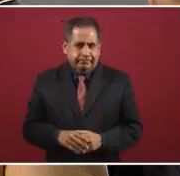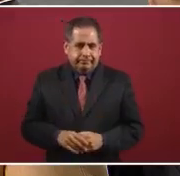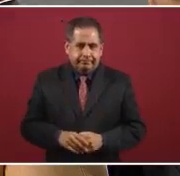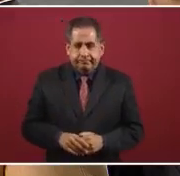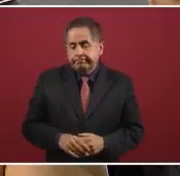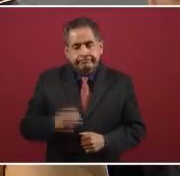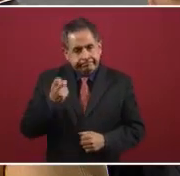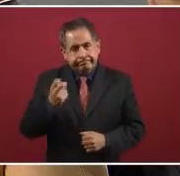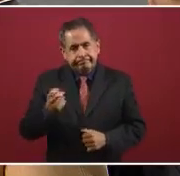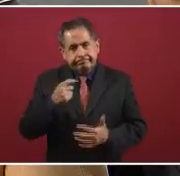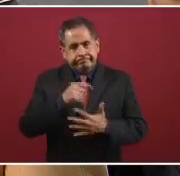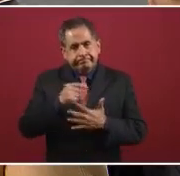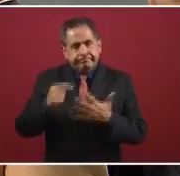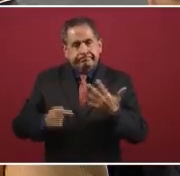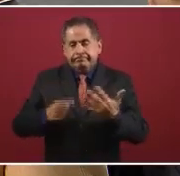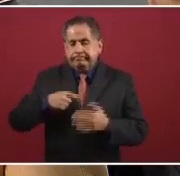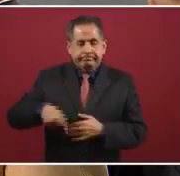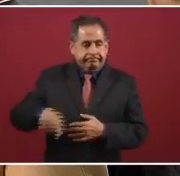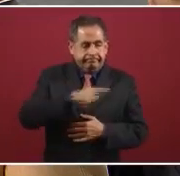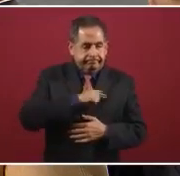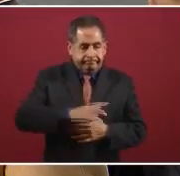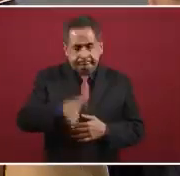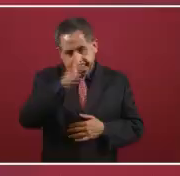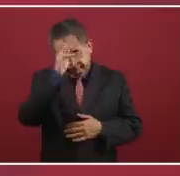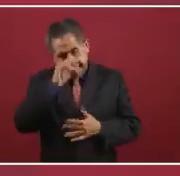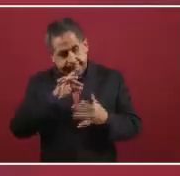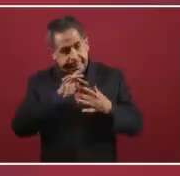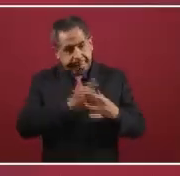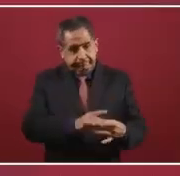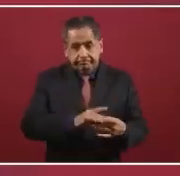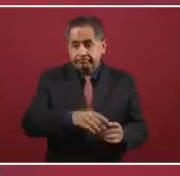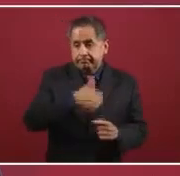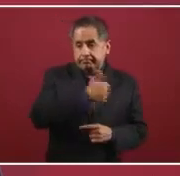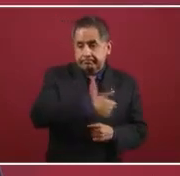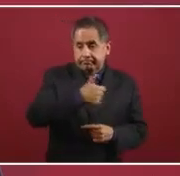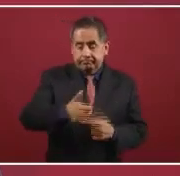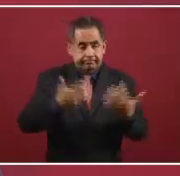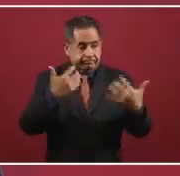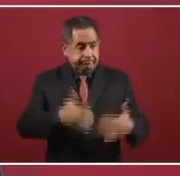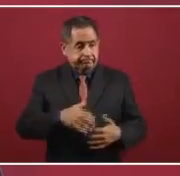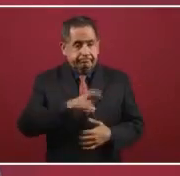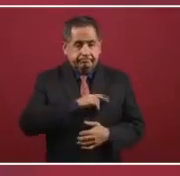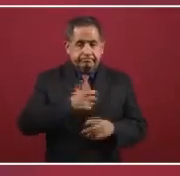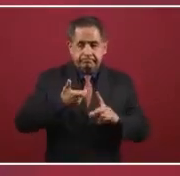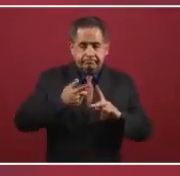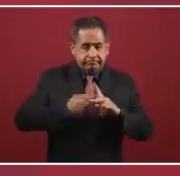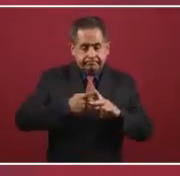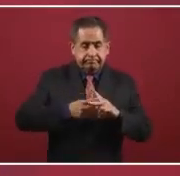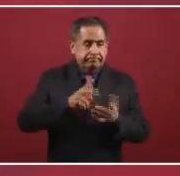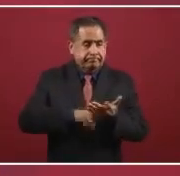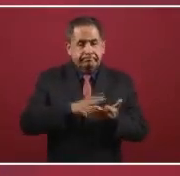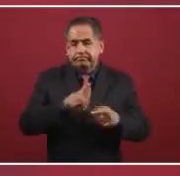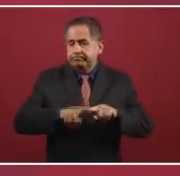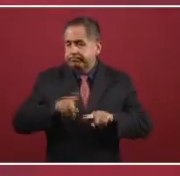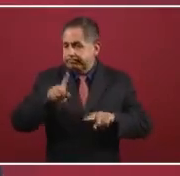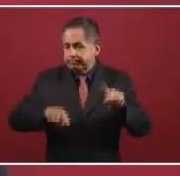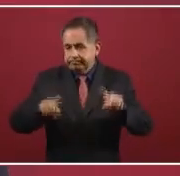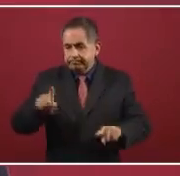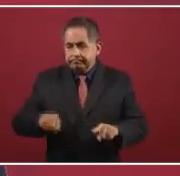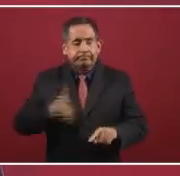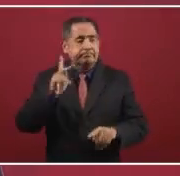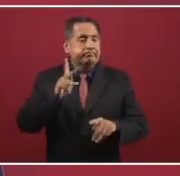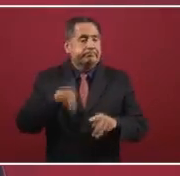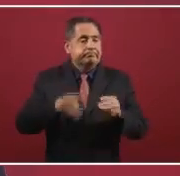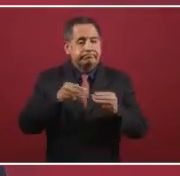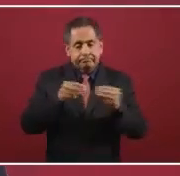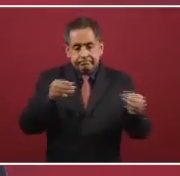general parte de los acuerdos. Cada una de las empresas tiene una tarifa específica porque tiene que ver no solamente con el